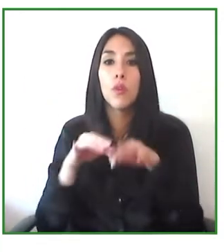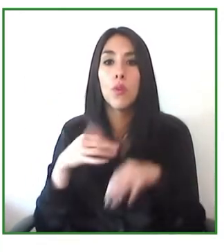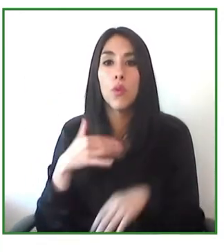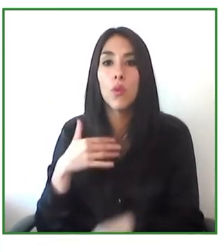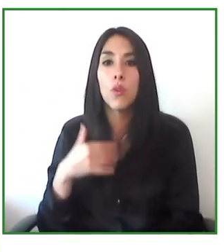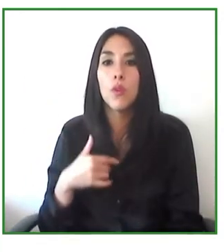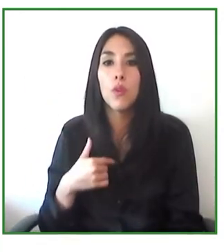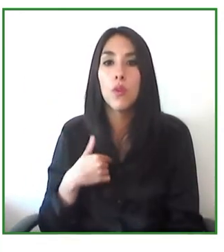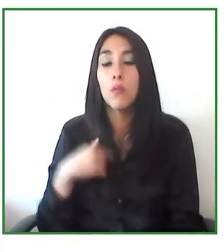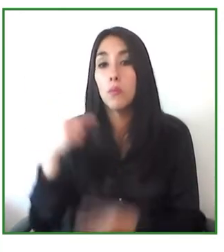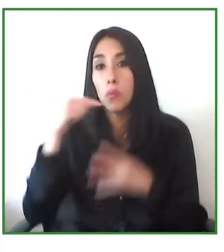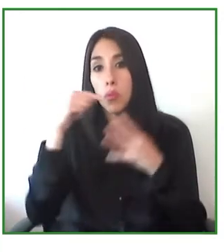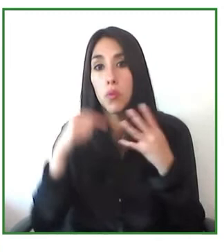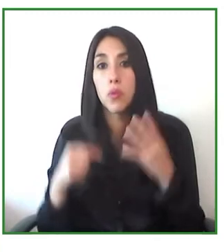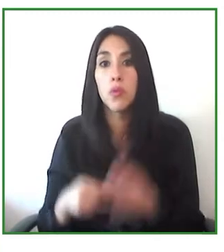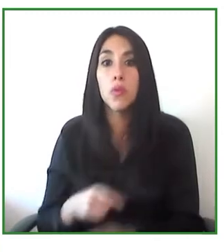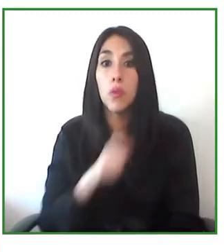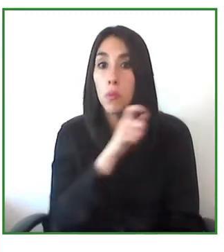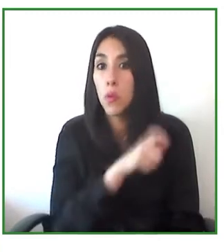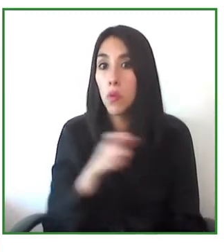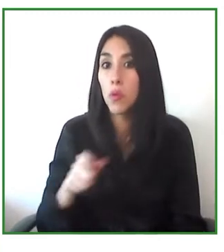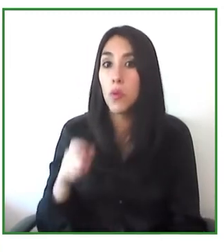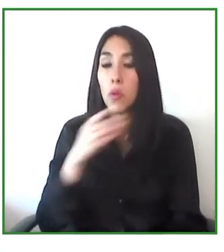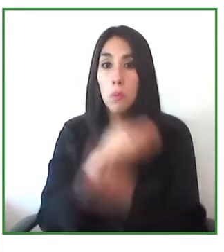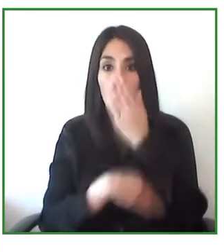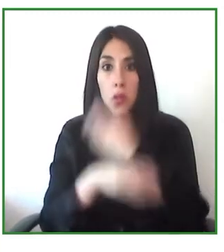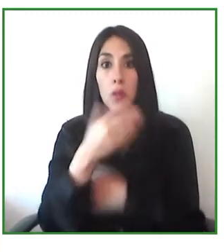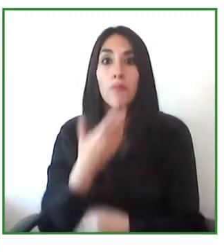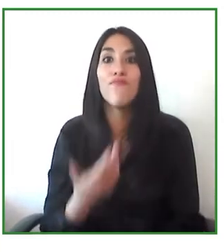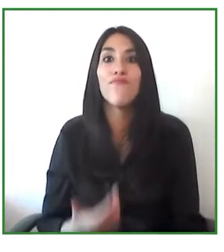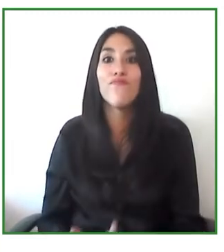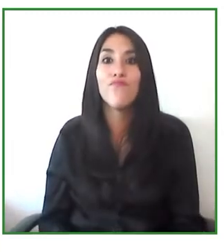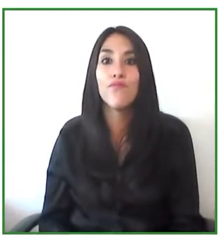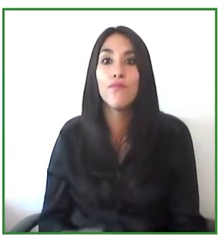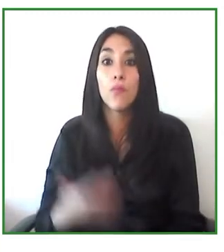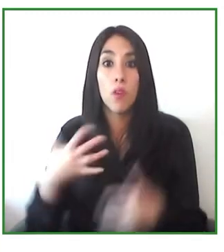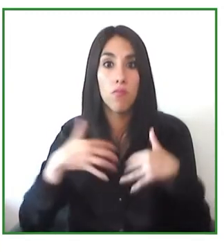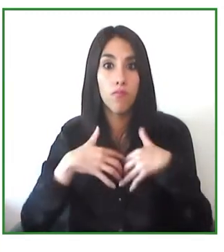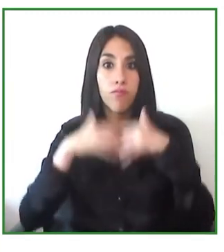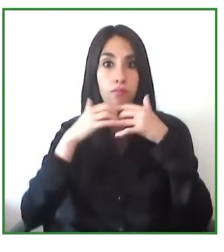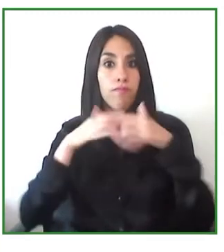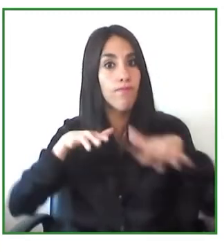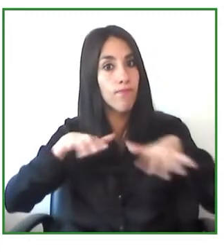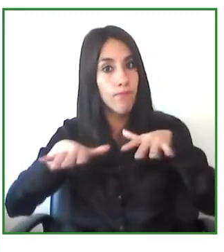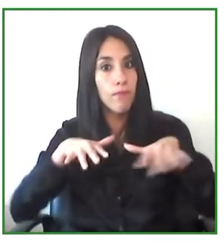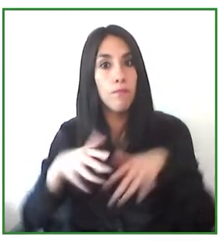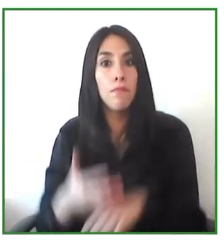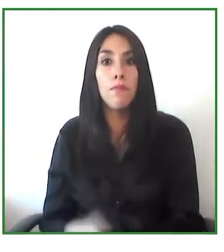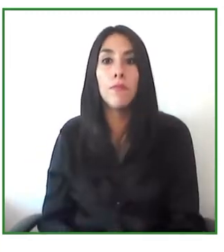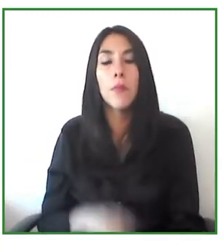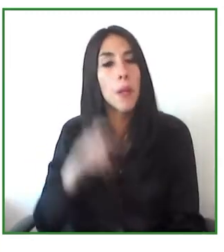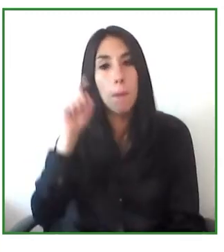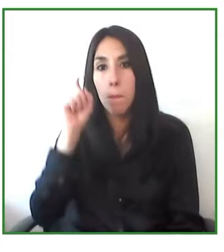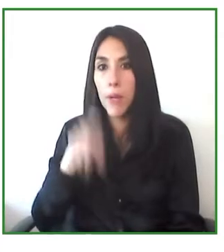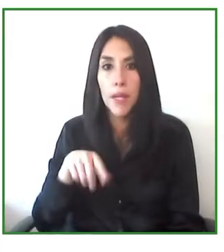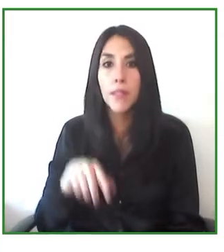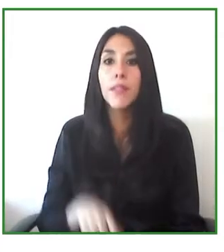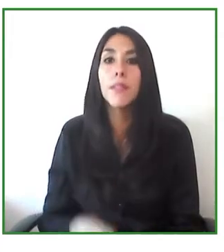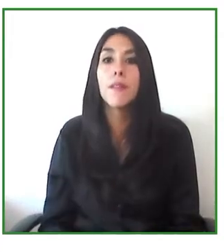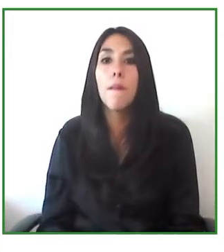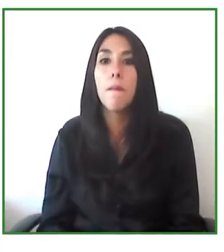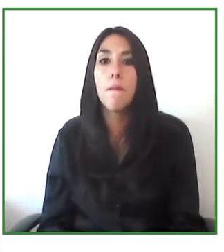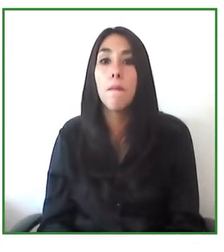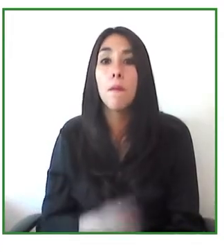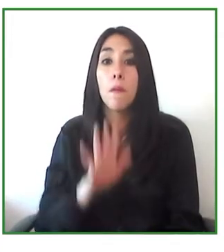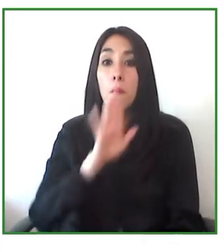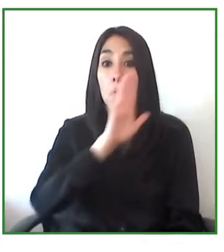con discapacidad deben empoderarse, son sus derechos. FENASCOL en este momento tiene una